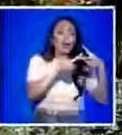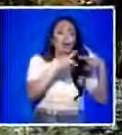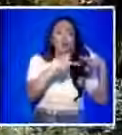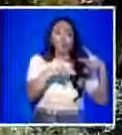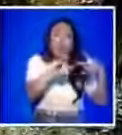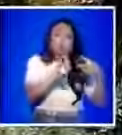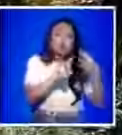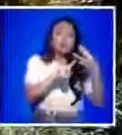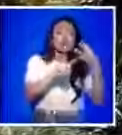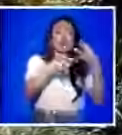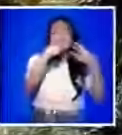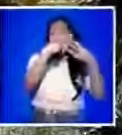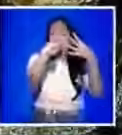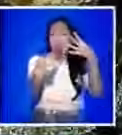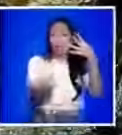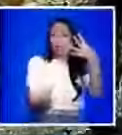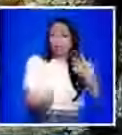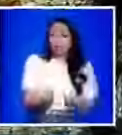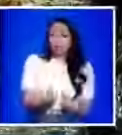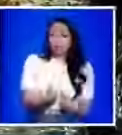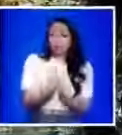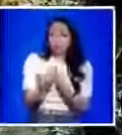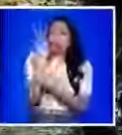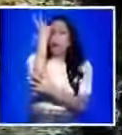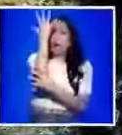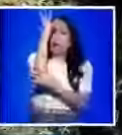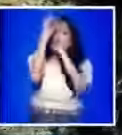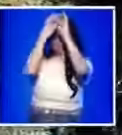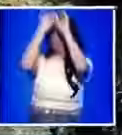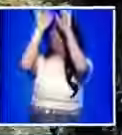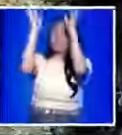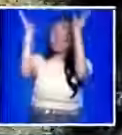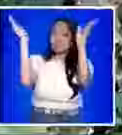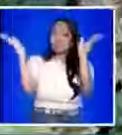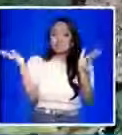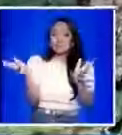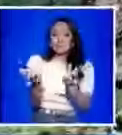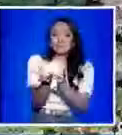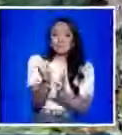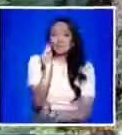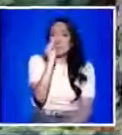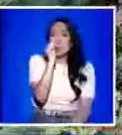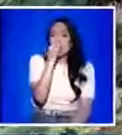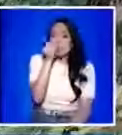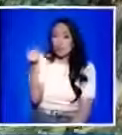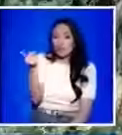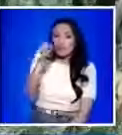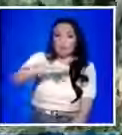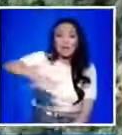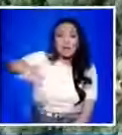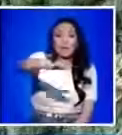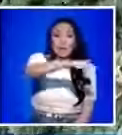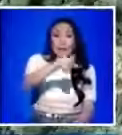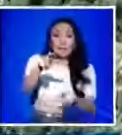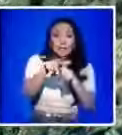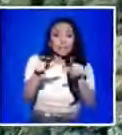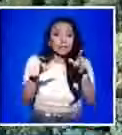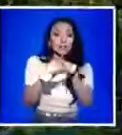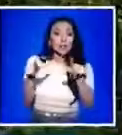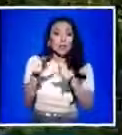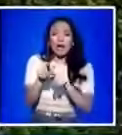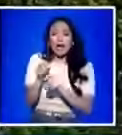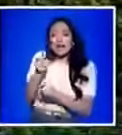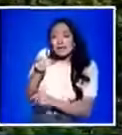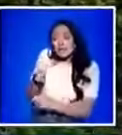las epífitas, que crecen sobre las copas de los árboles como estas orquídeas. Atillo, un complejo lacustre, fuente de